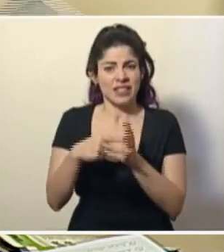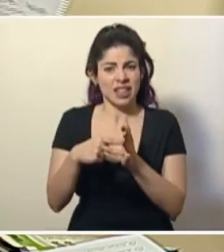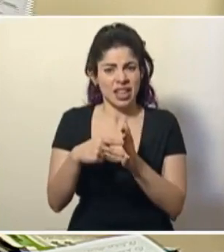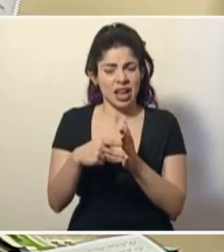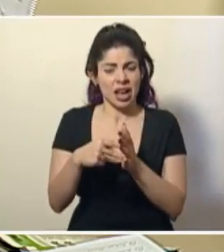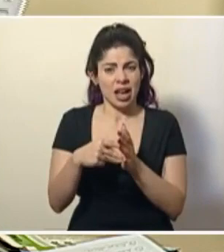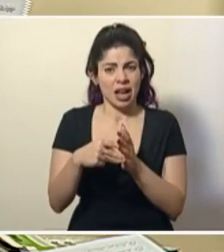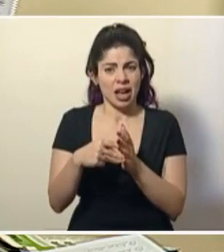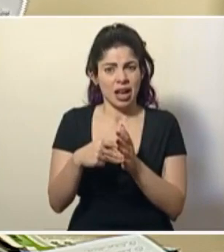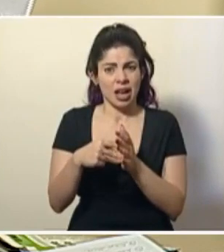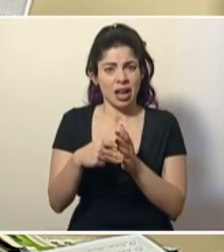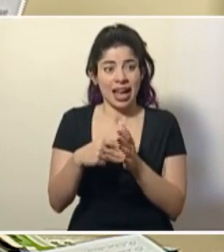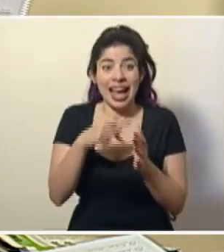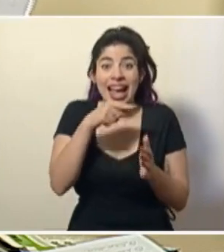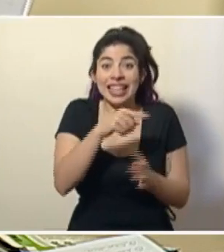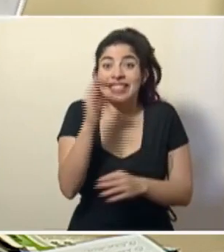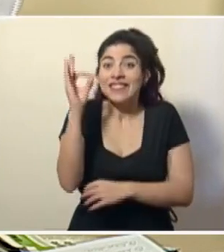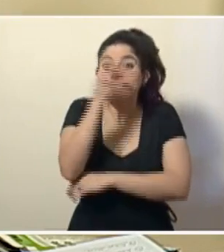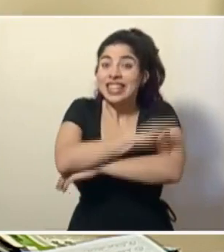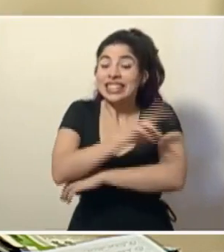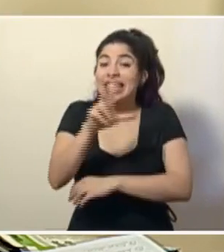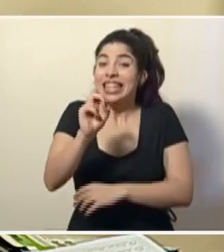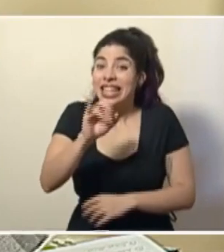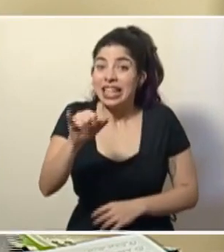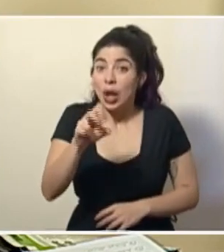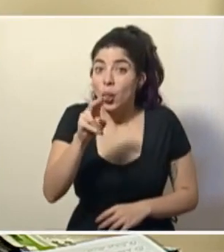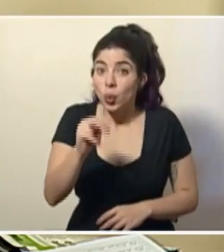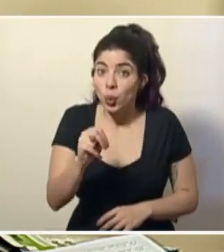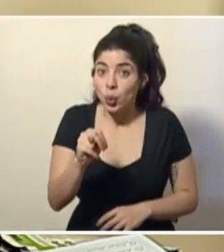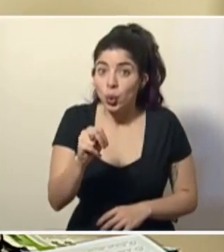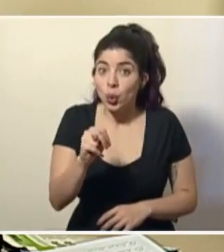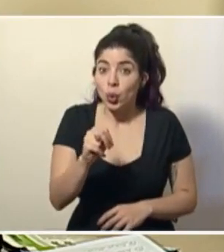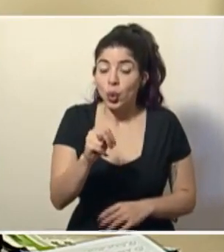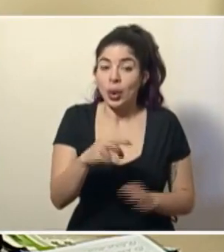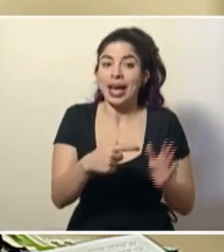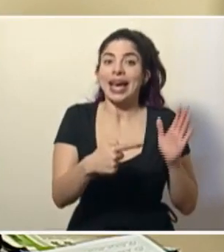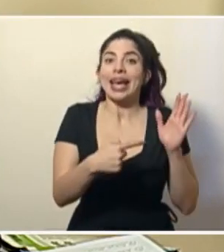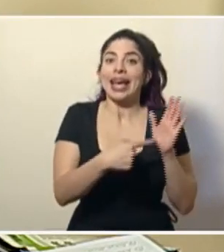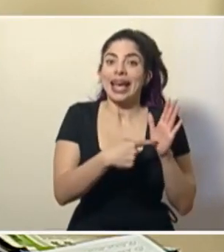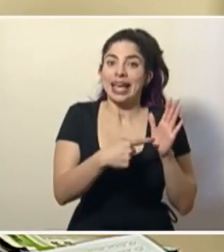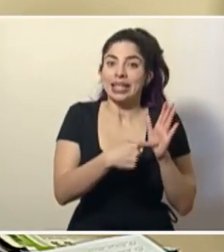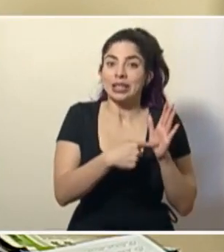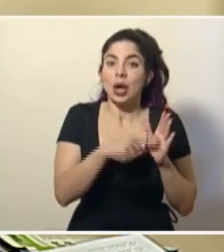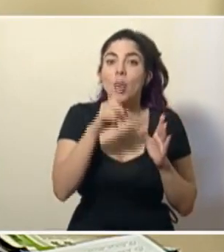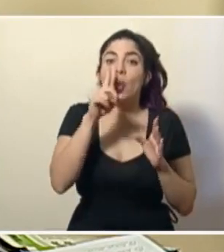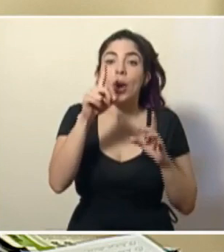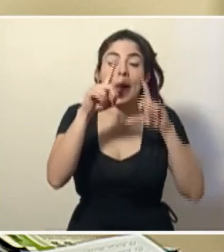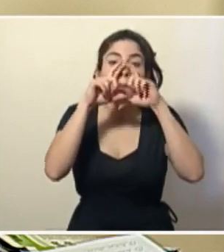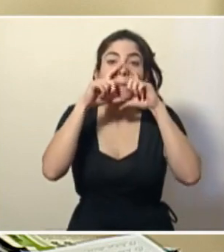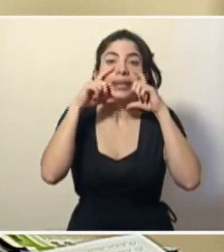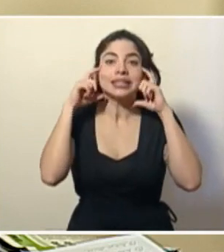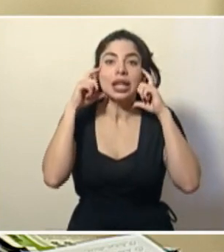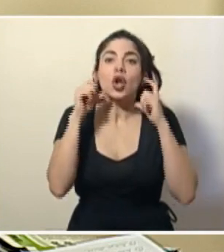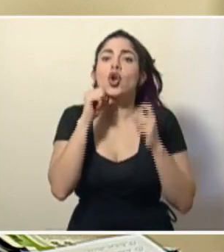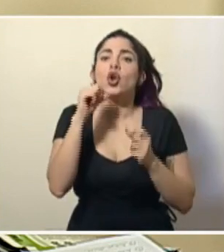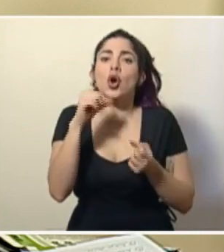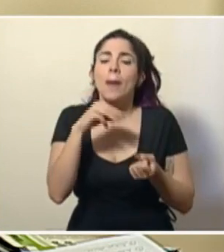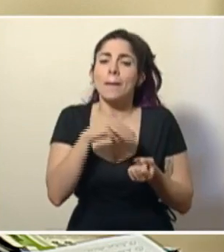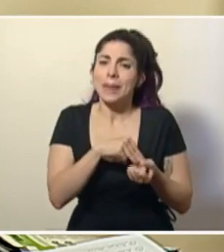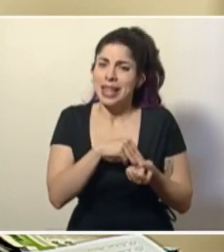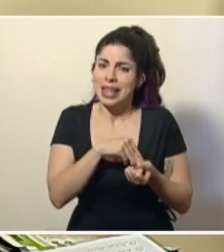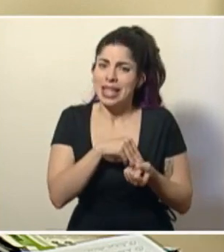detectó en esta fecha, el 30 de junio, que esto era una mascarilla no